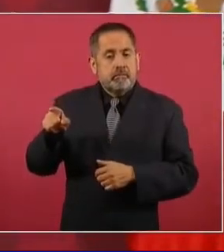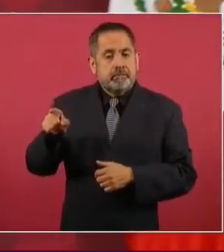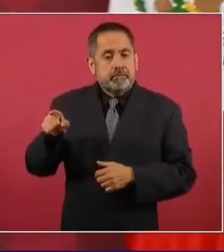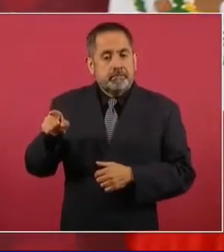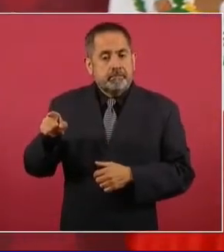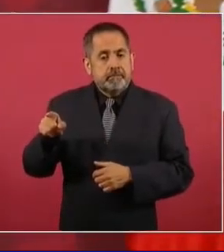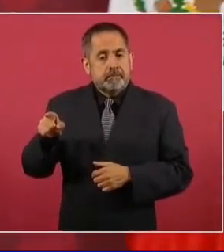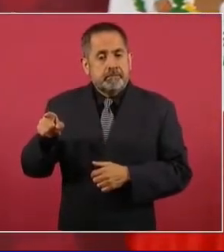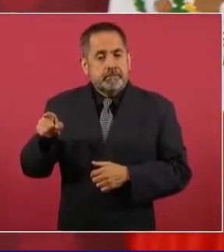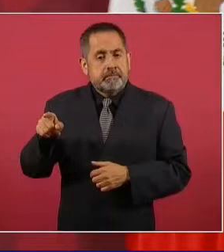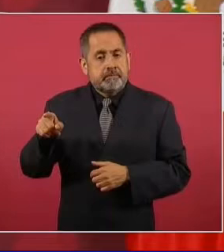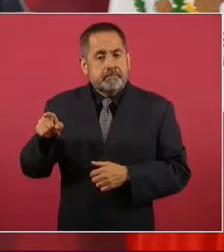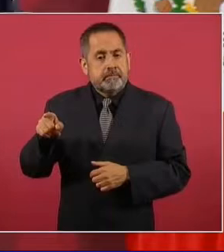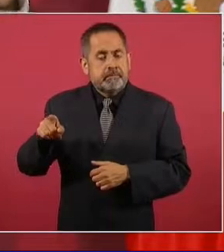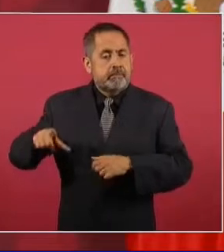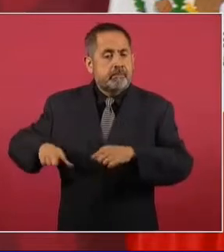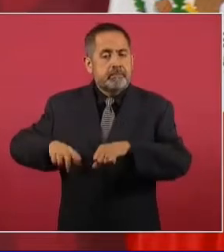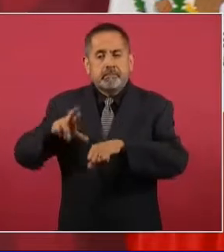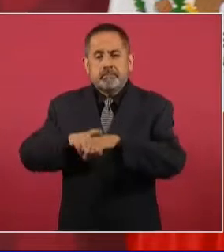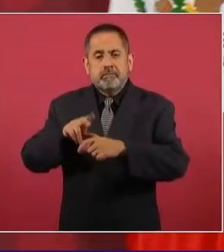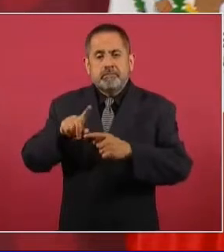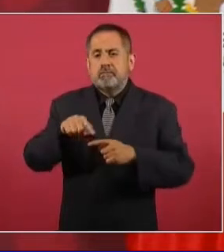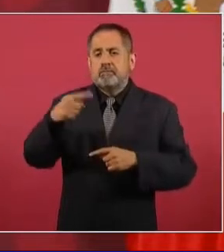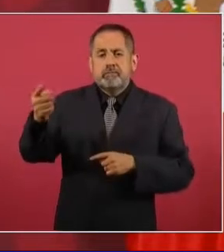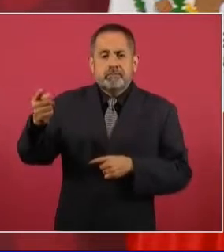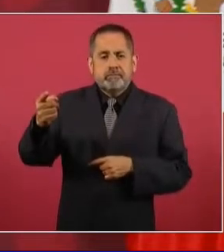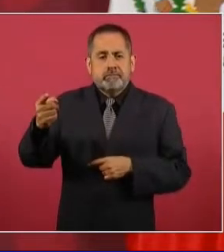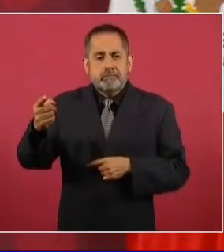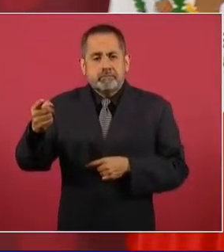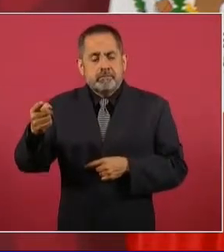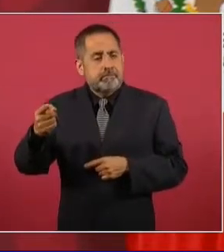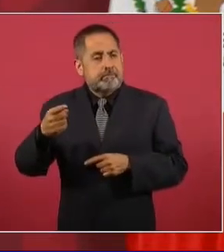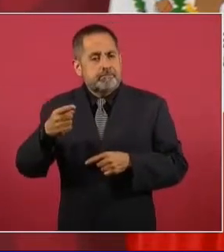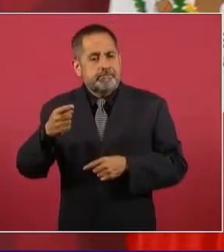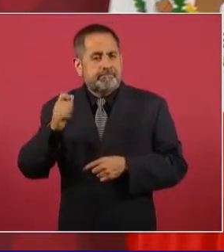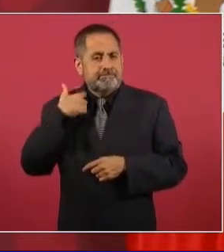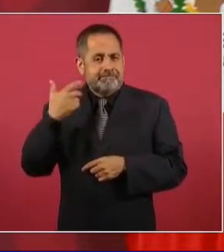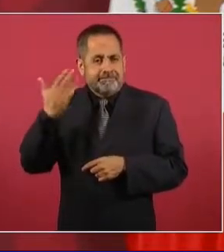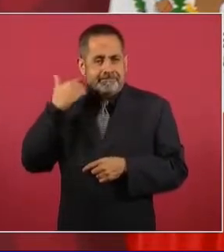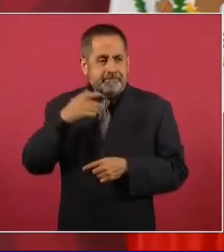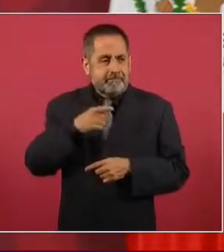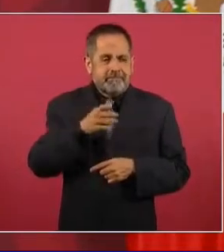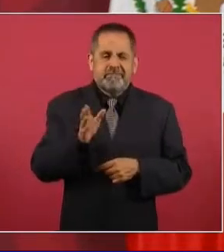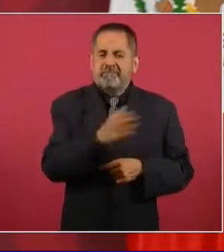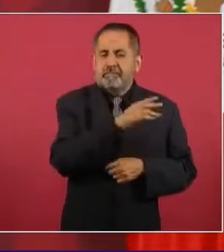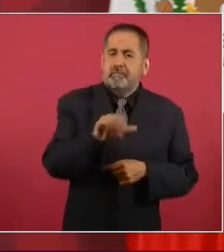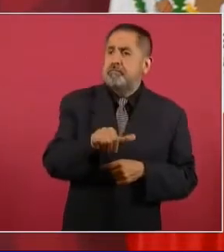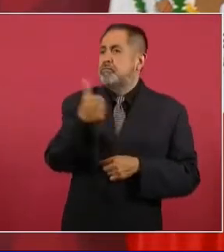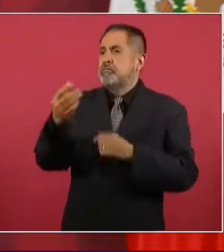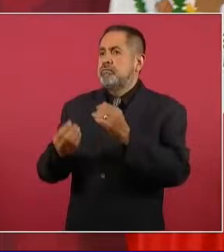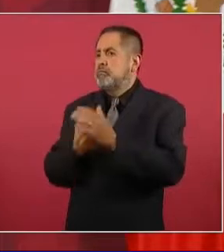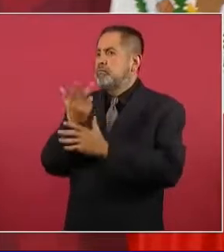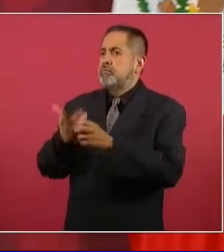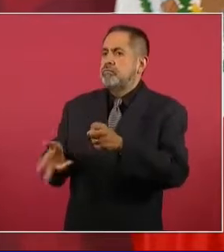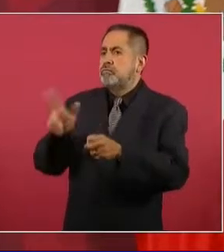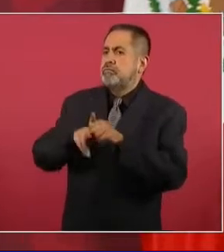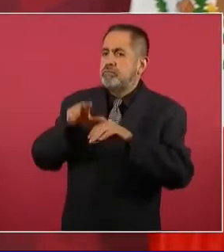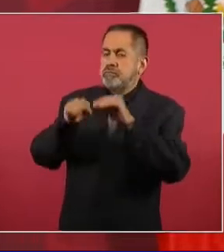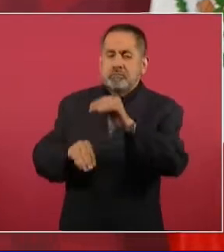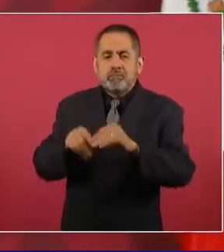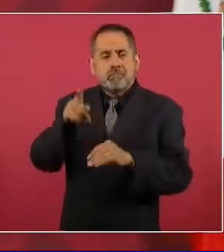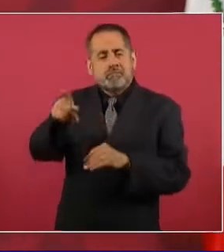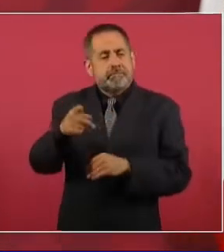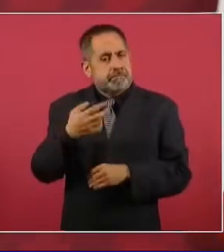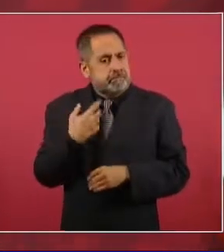no este gobernador, sino el anterior, empezó a construir un nuevo hospital, pero lo hicieron en una